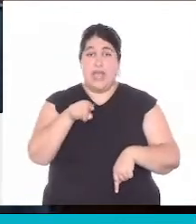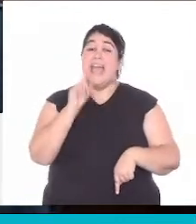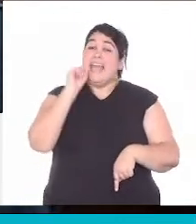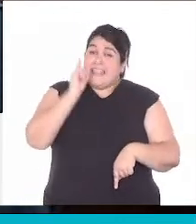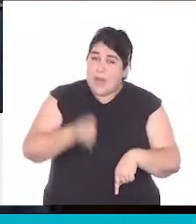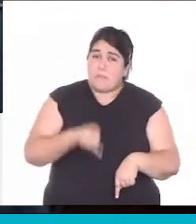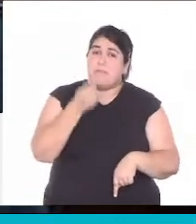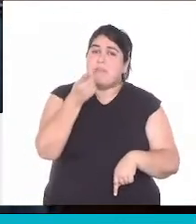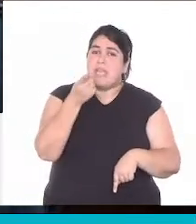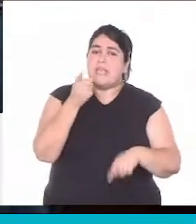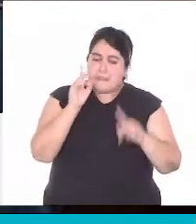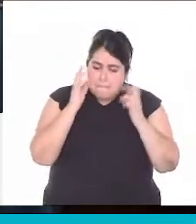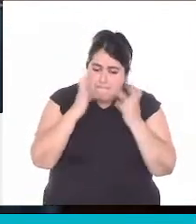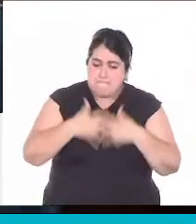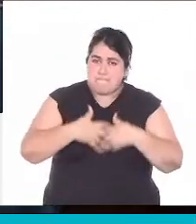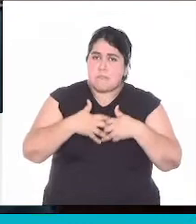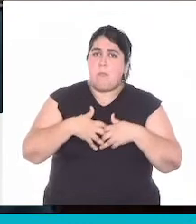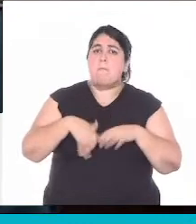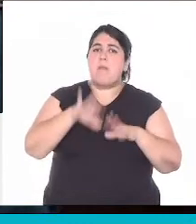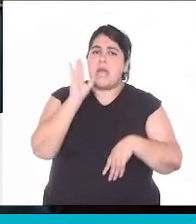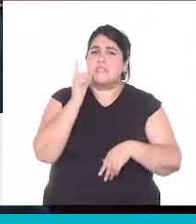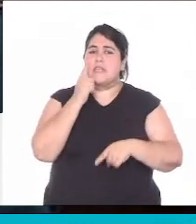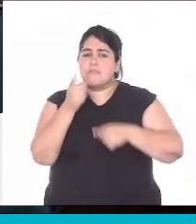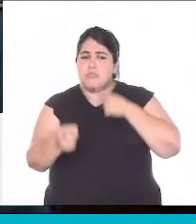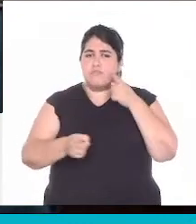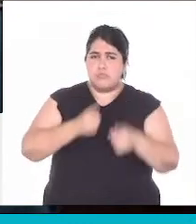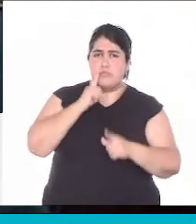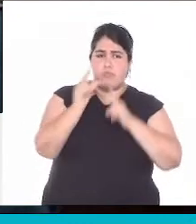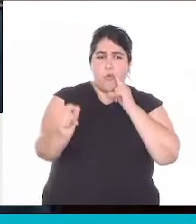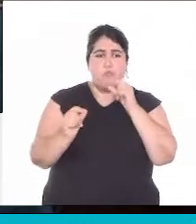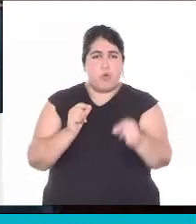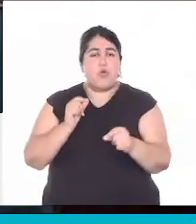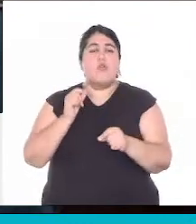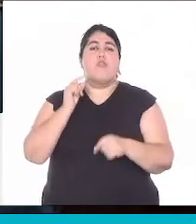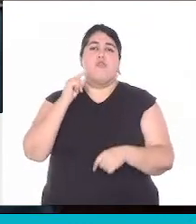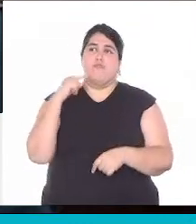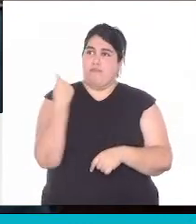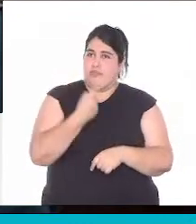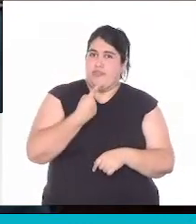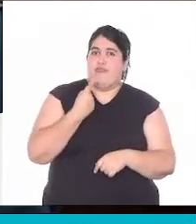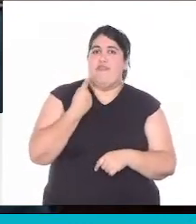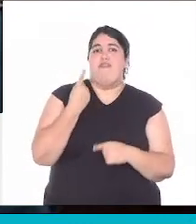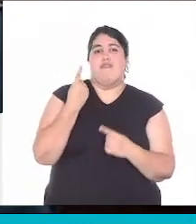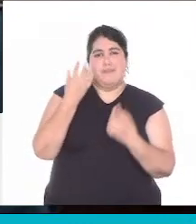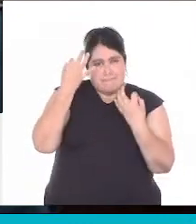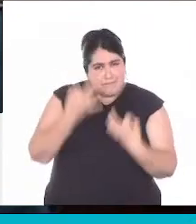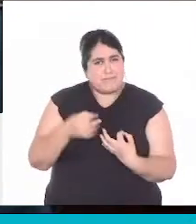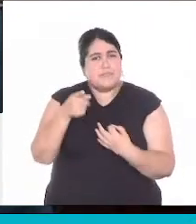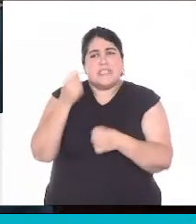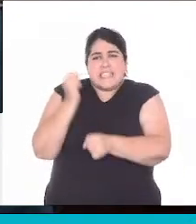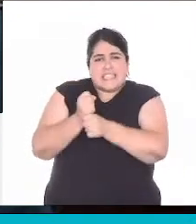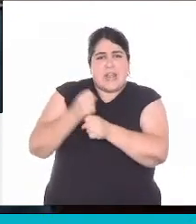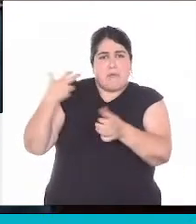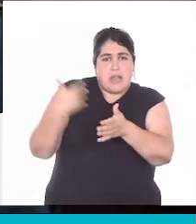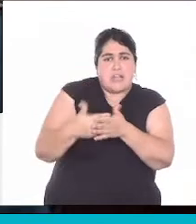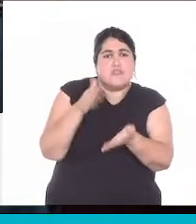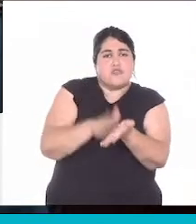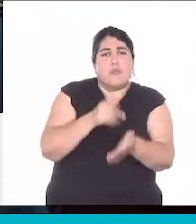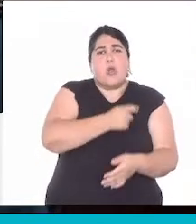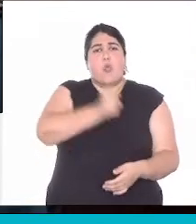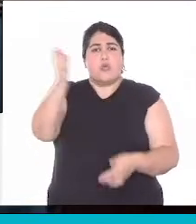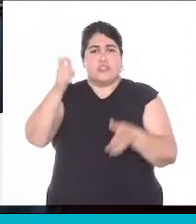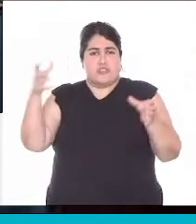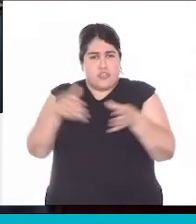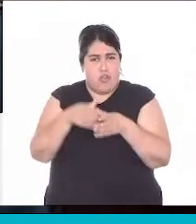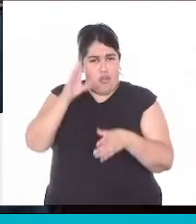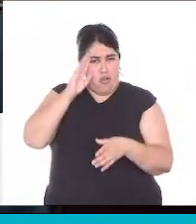una autocrítica a los indultos, que justamente tiraron por tierra lo que se trabajó con el juicio de las juntas y fueron para atrás,